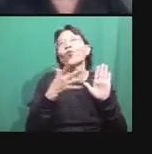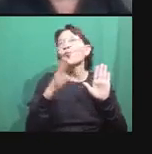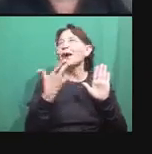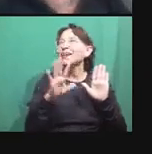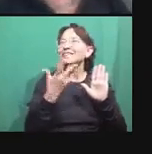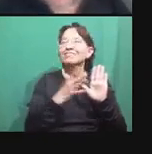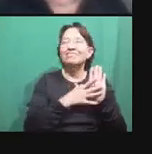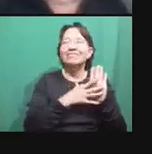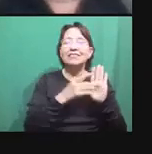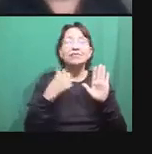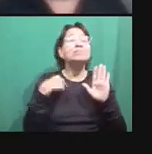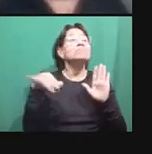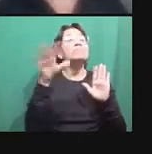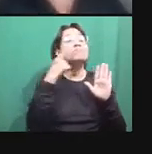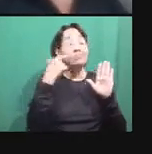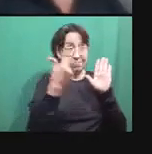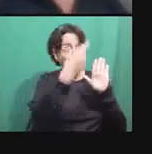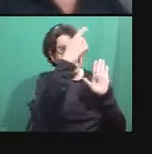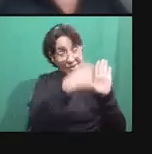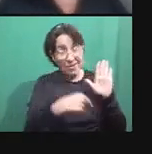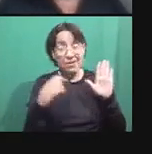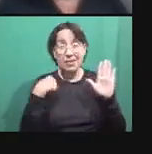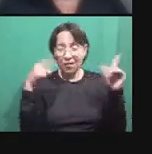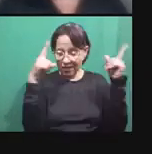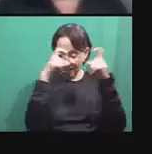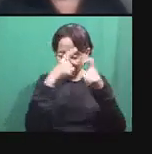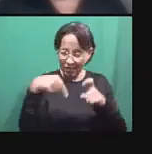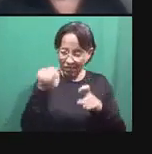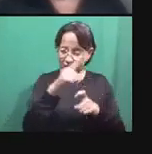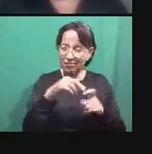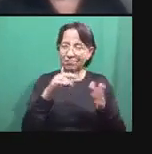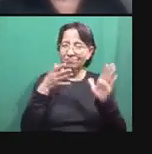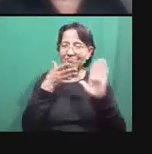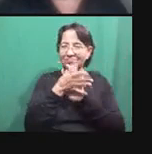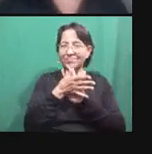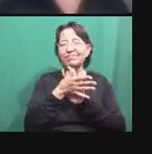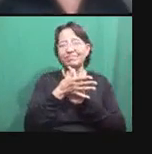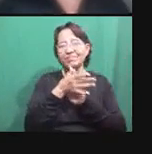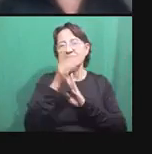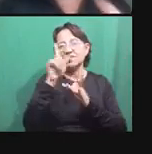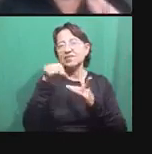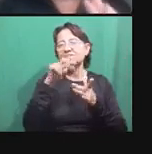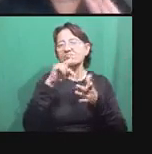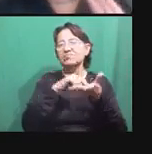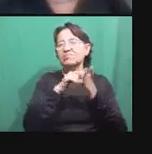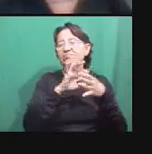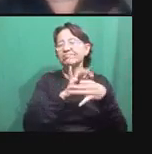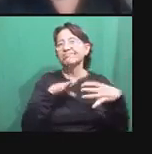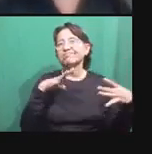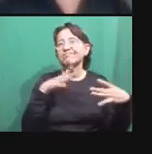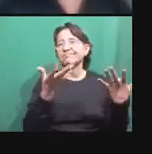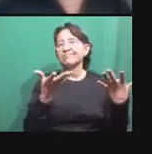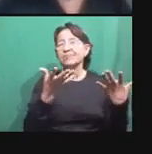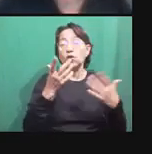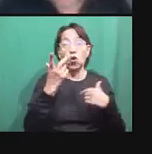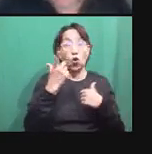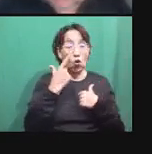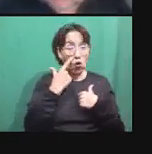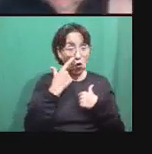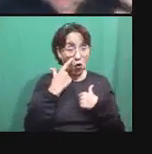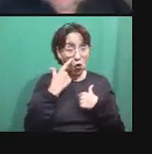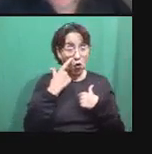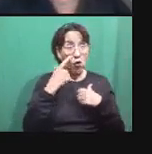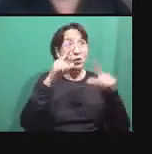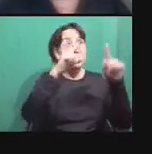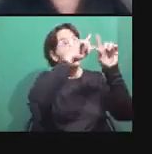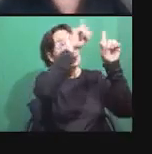profundas reflexiones que son muy importantes nombrar, hay también una desarticulación permanente, porque una cosa es hacerla sobre la pola, que tal vez sea